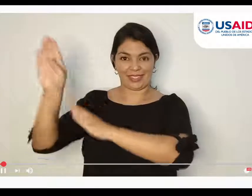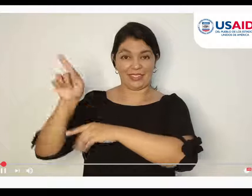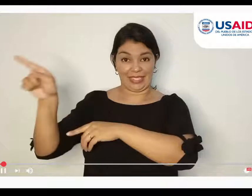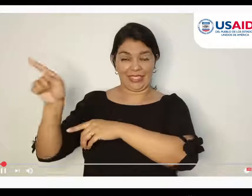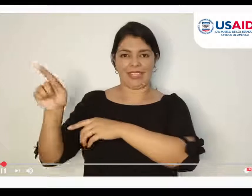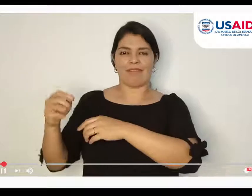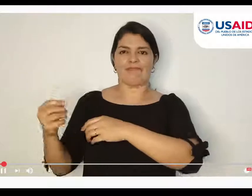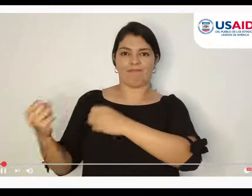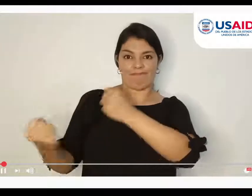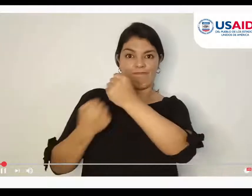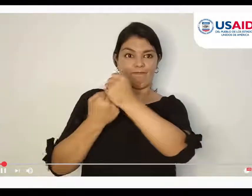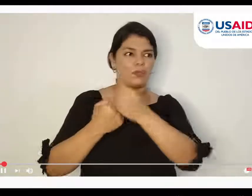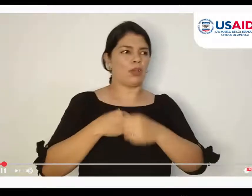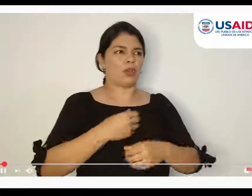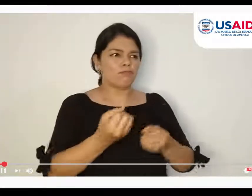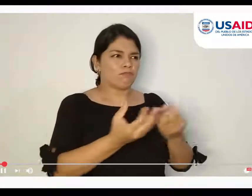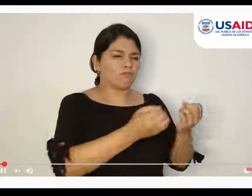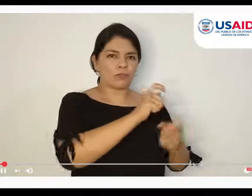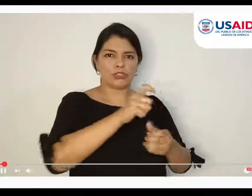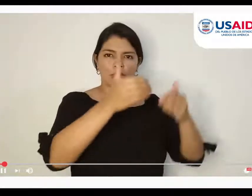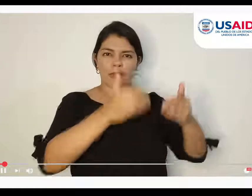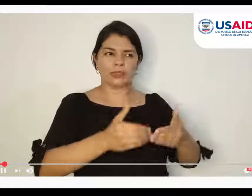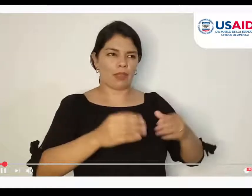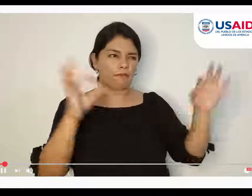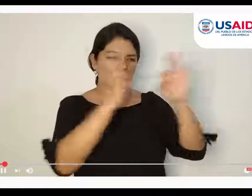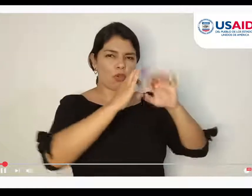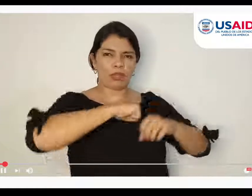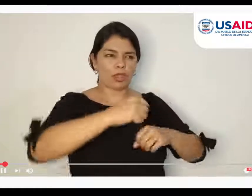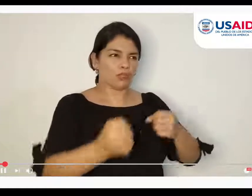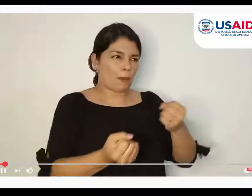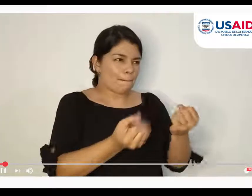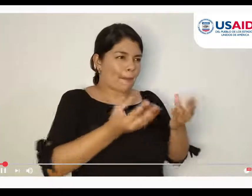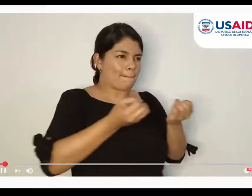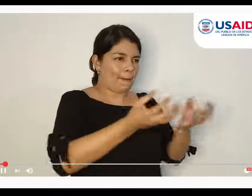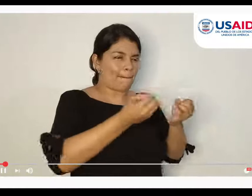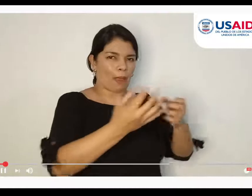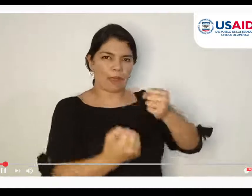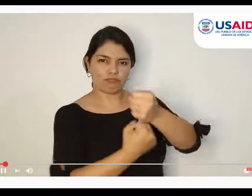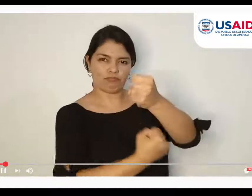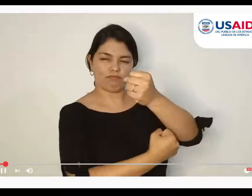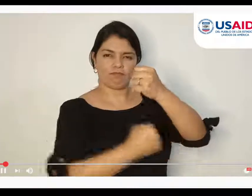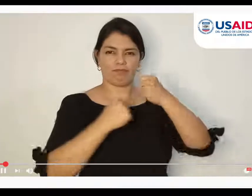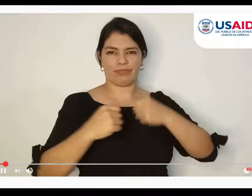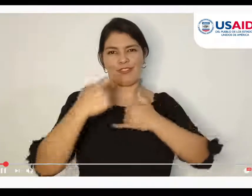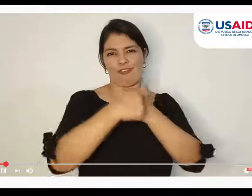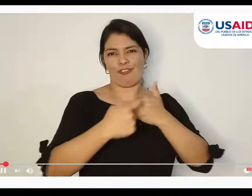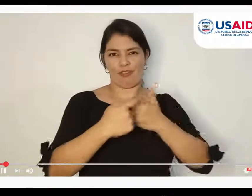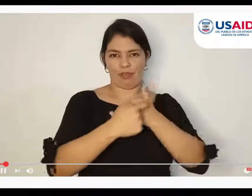USAID, está empoderando mediante un enfoque de derechos a las personas con discapacidad en diferentes territorios de Colombia.